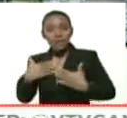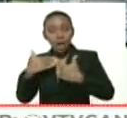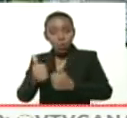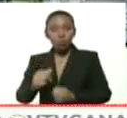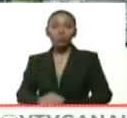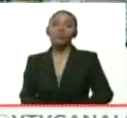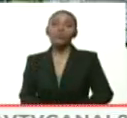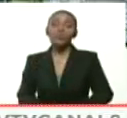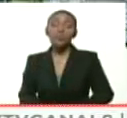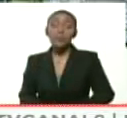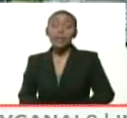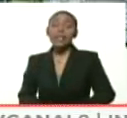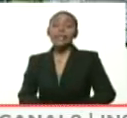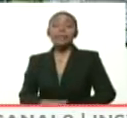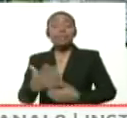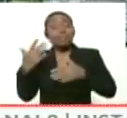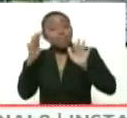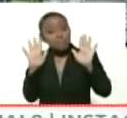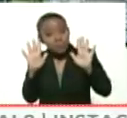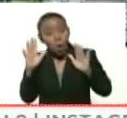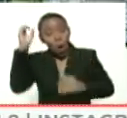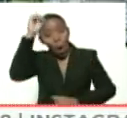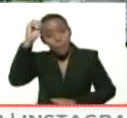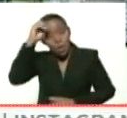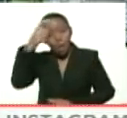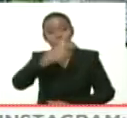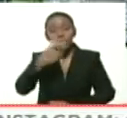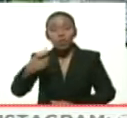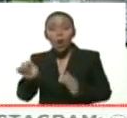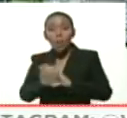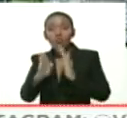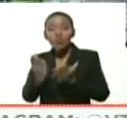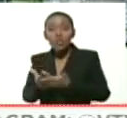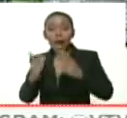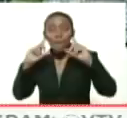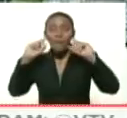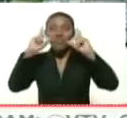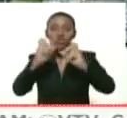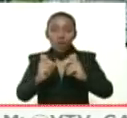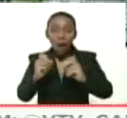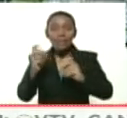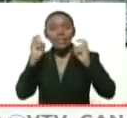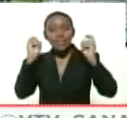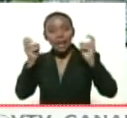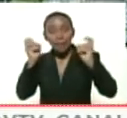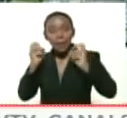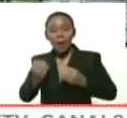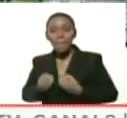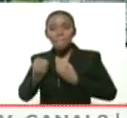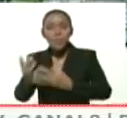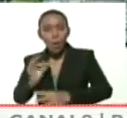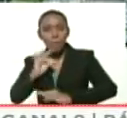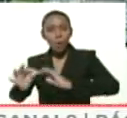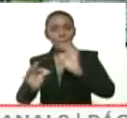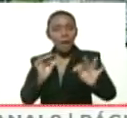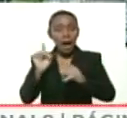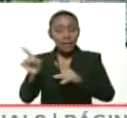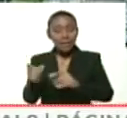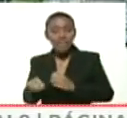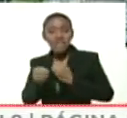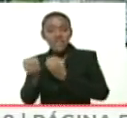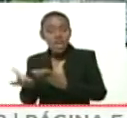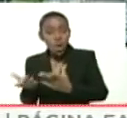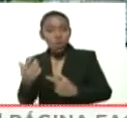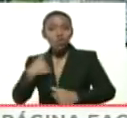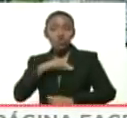y, según la opinión de expertos mundiales, en materia de infección por esta partícula viral. Hemos